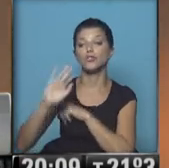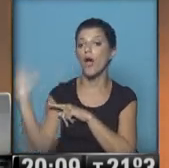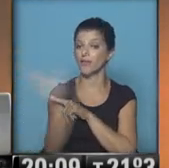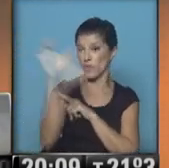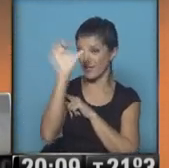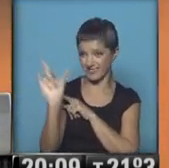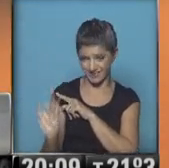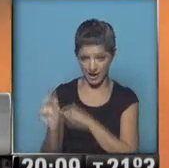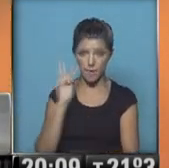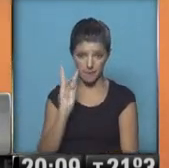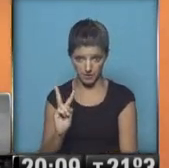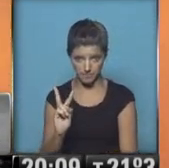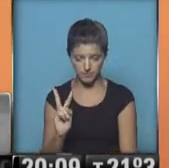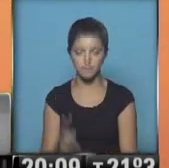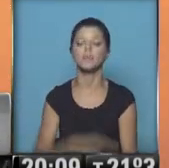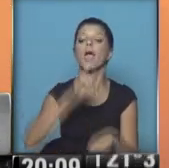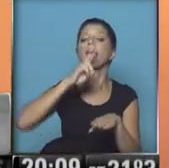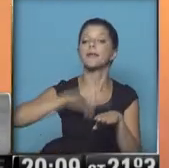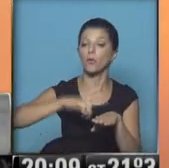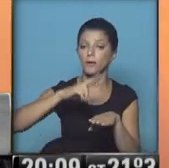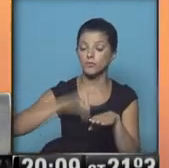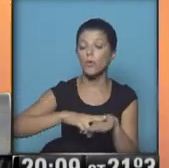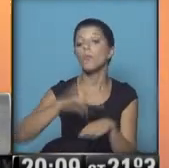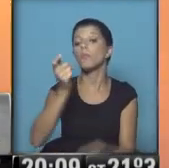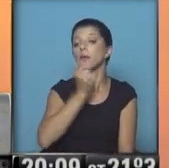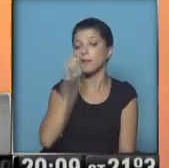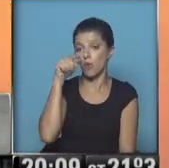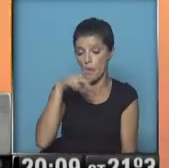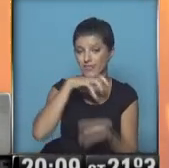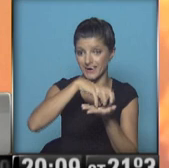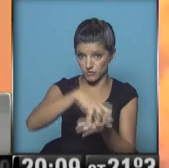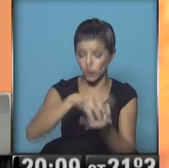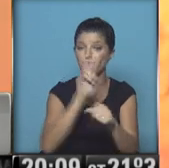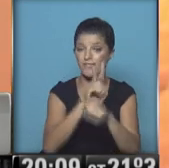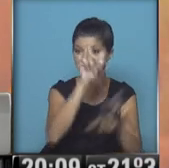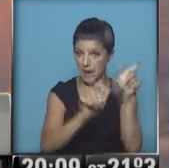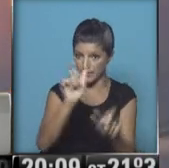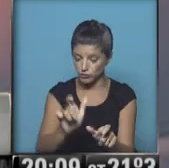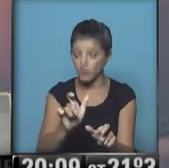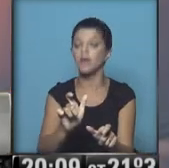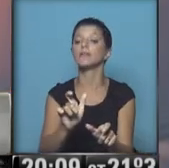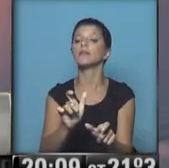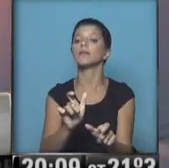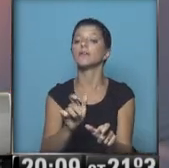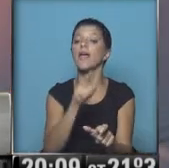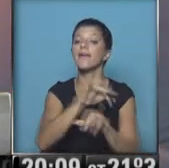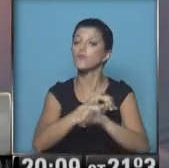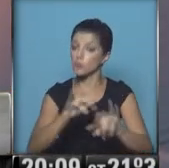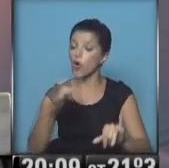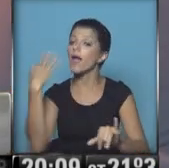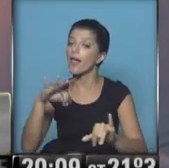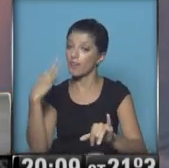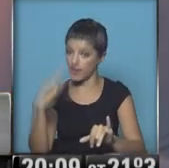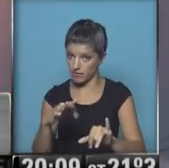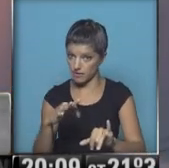el país. Las recomendaciones, por ejemplo, que dio la Dirección de Defensa Civil, que informó que lo que hay que hacer